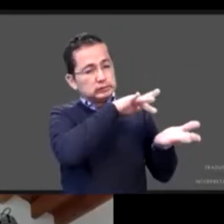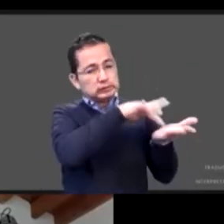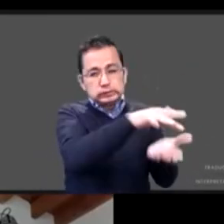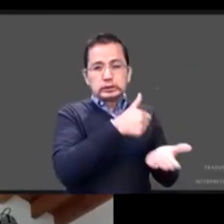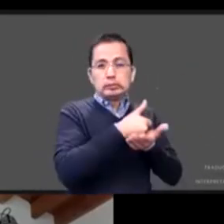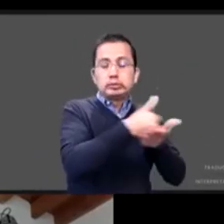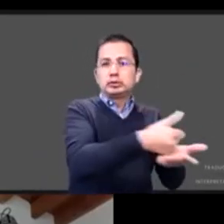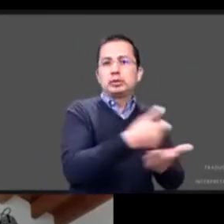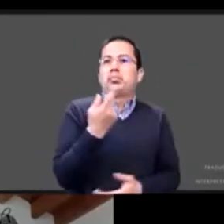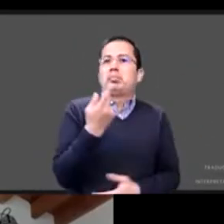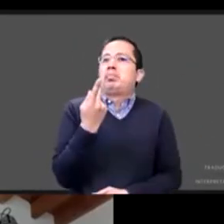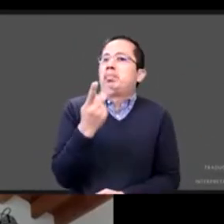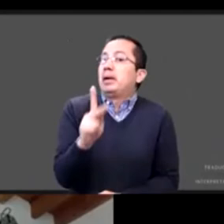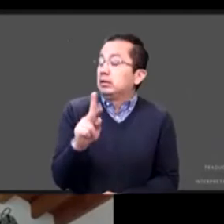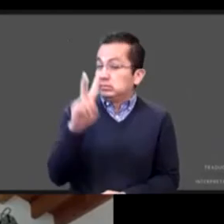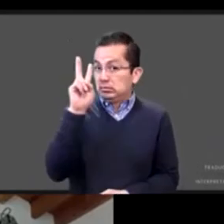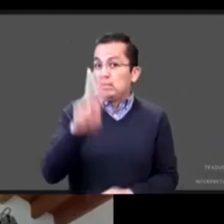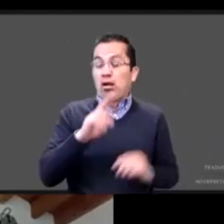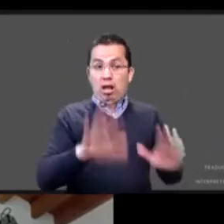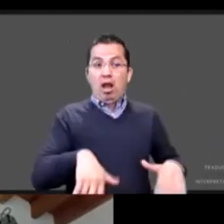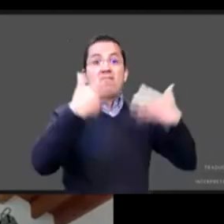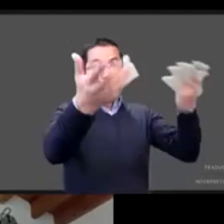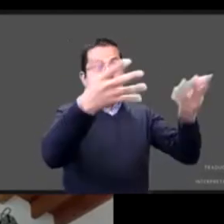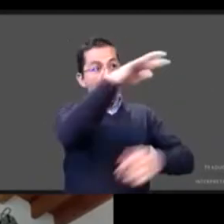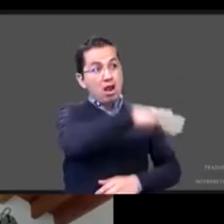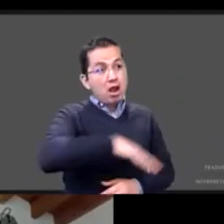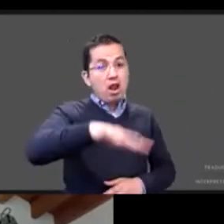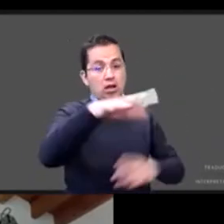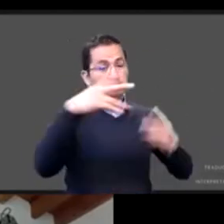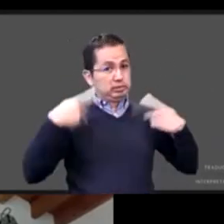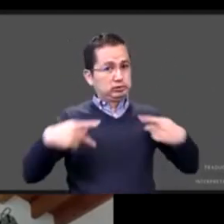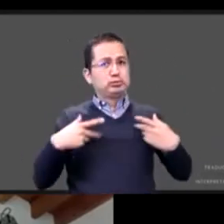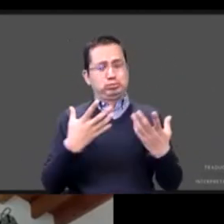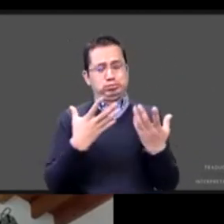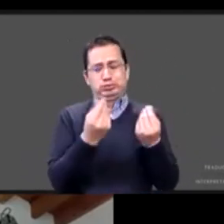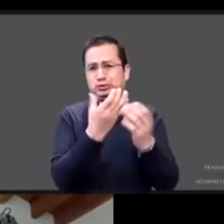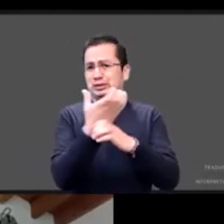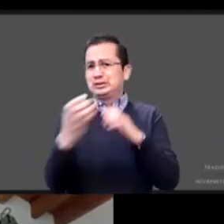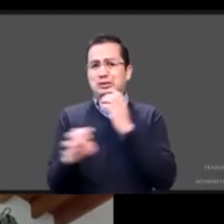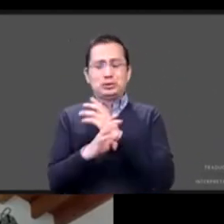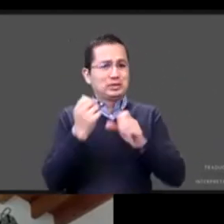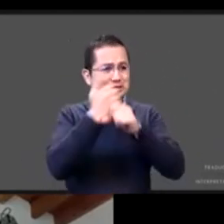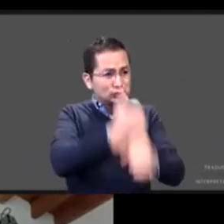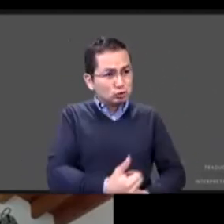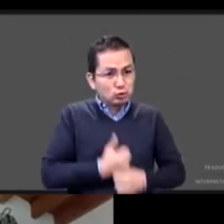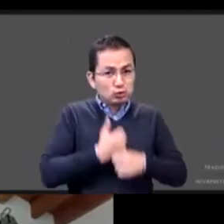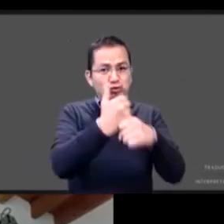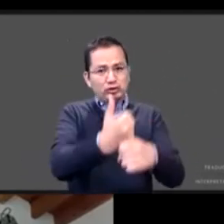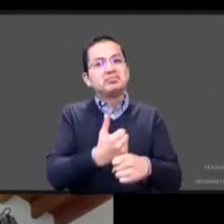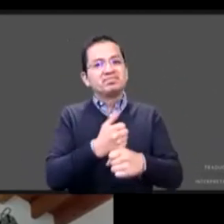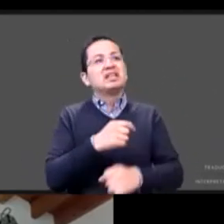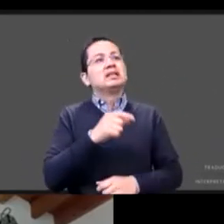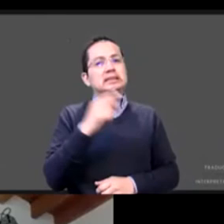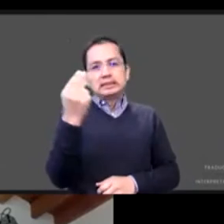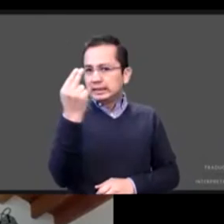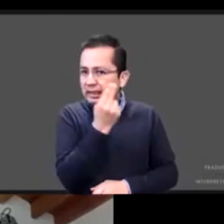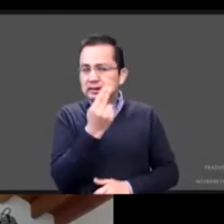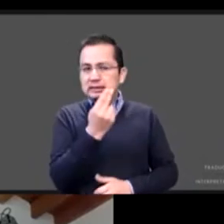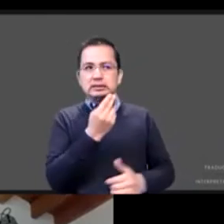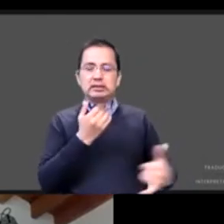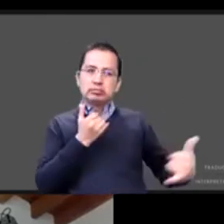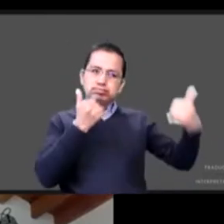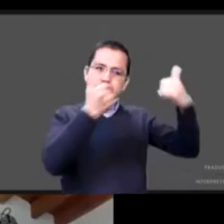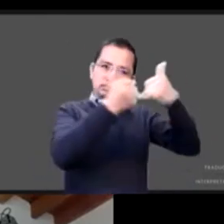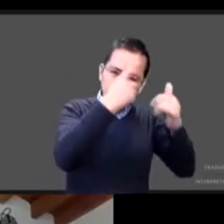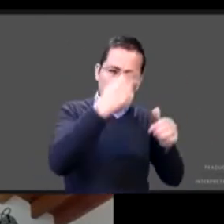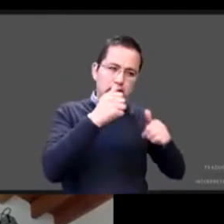la gente afuera está sufriendo y necesita ser escuchada y tener algunos espacios para